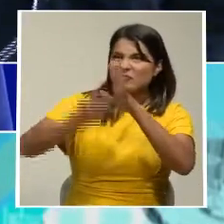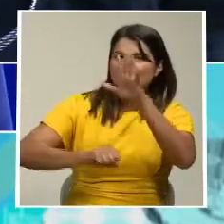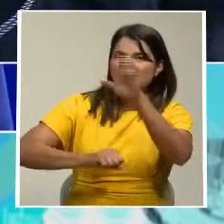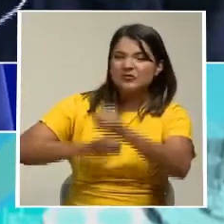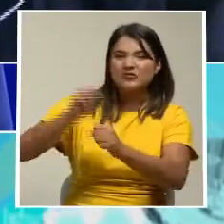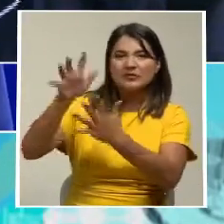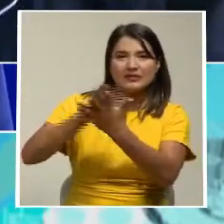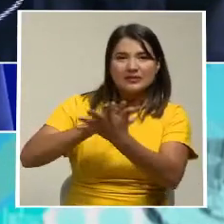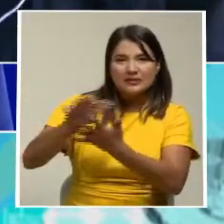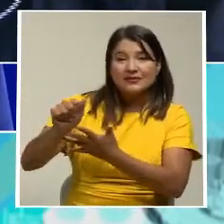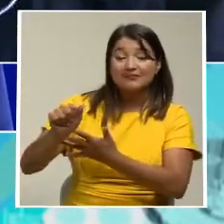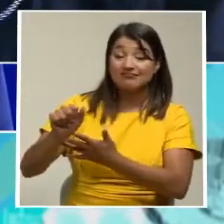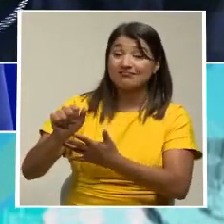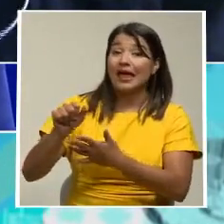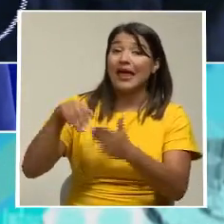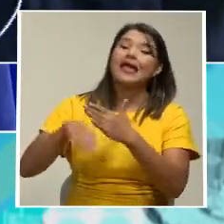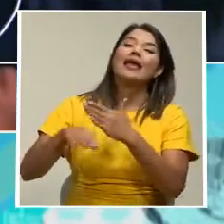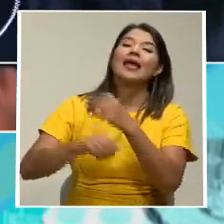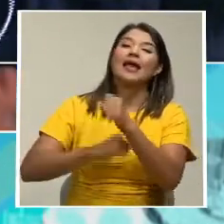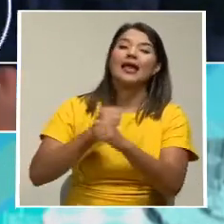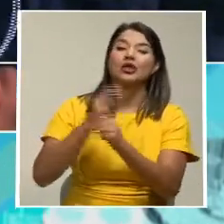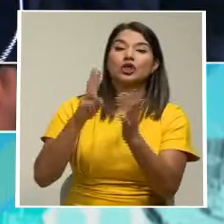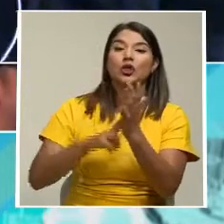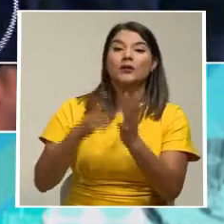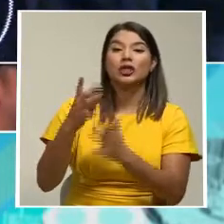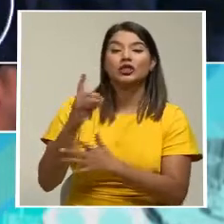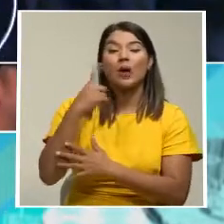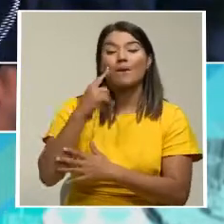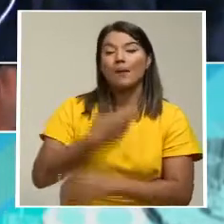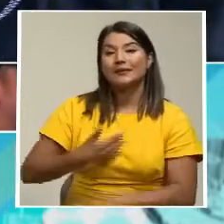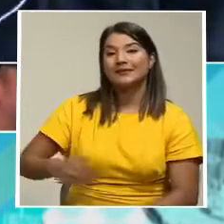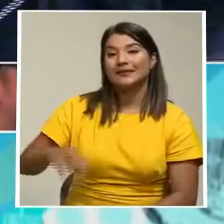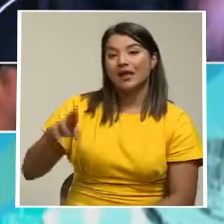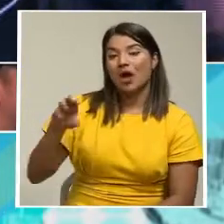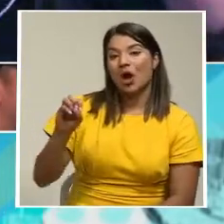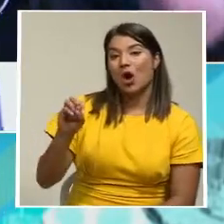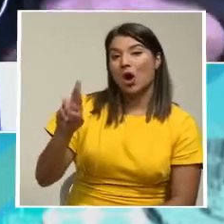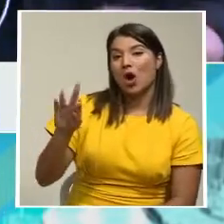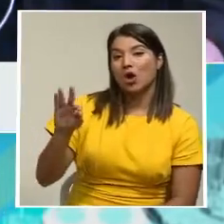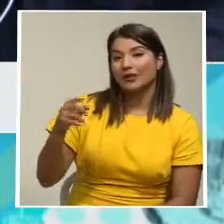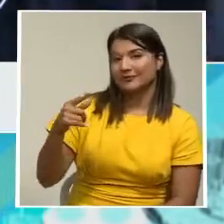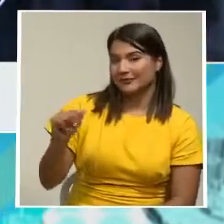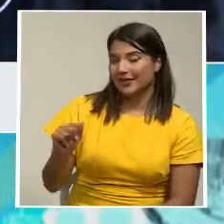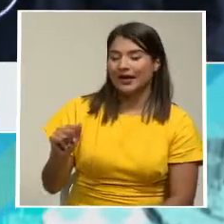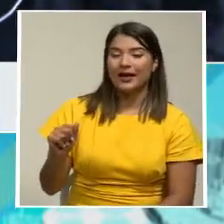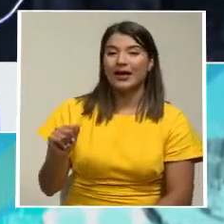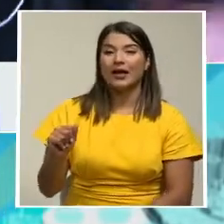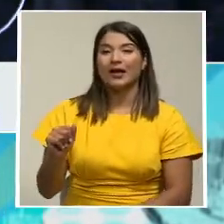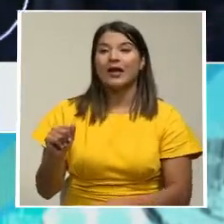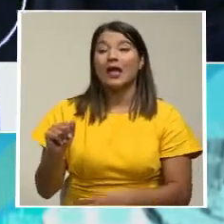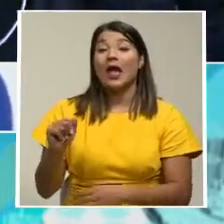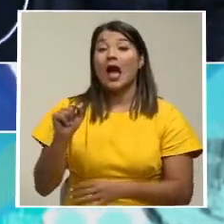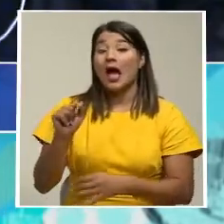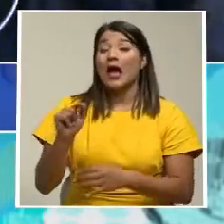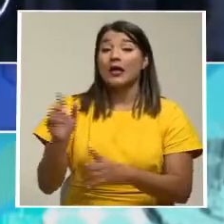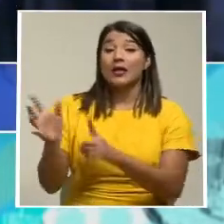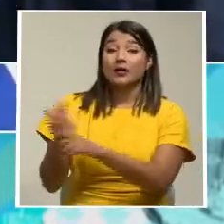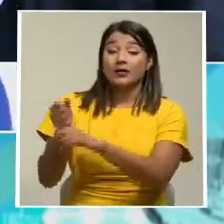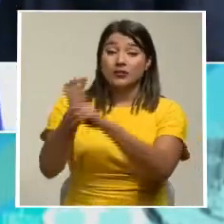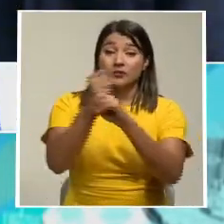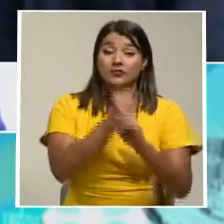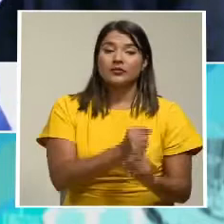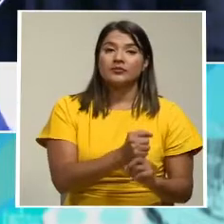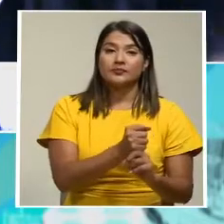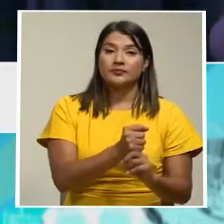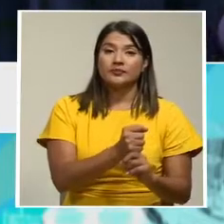Ortega. La Policía Nacional entró a la fuerza de estas redacciones. En el caso de 100% Noticias, encarceló a